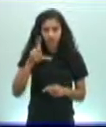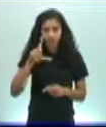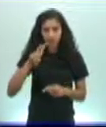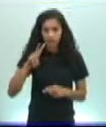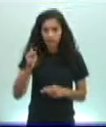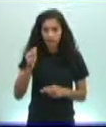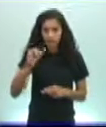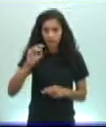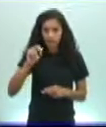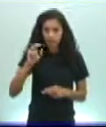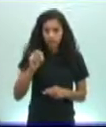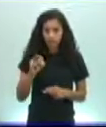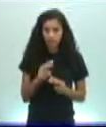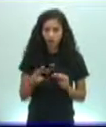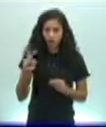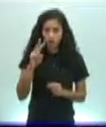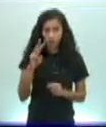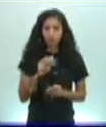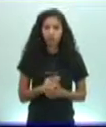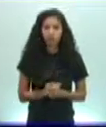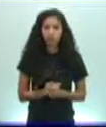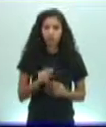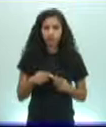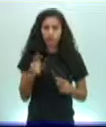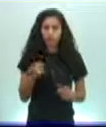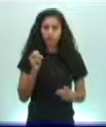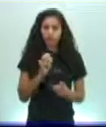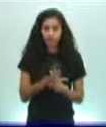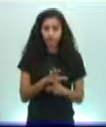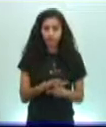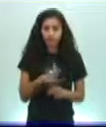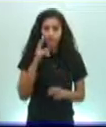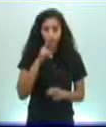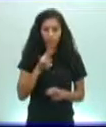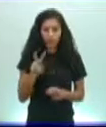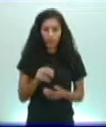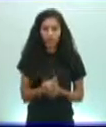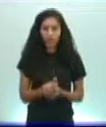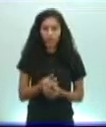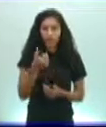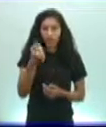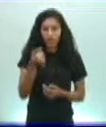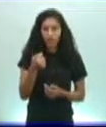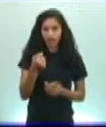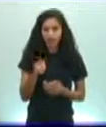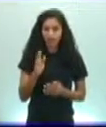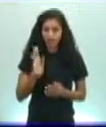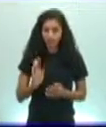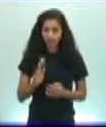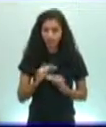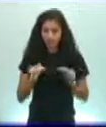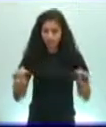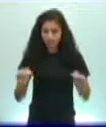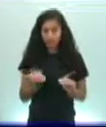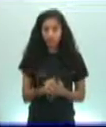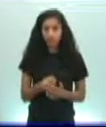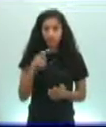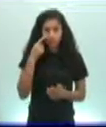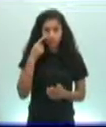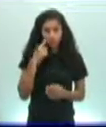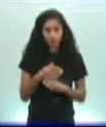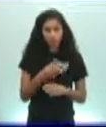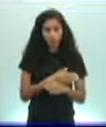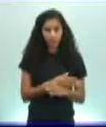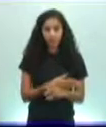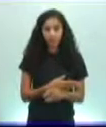cuadrado. Por eso, vamos a comenzar hallando el área de la base, que ya habíamos visto que no es